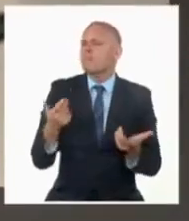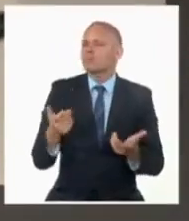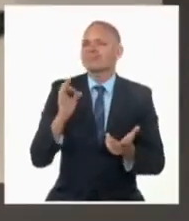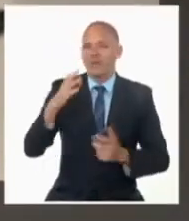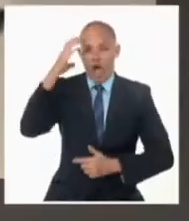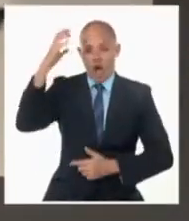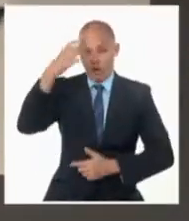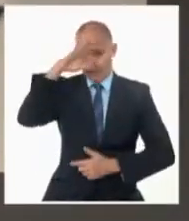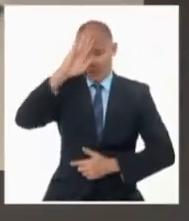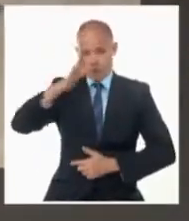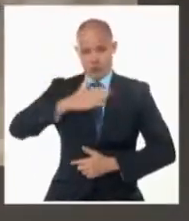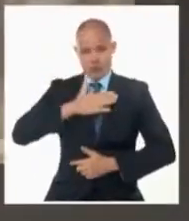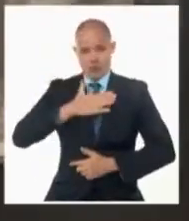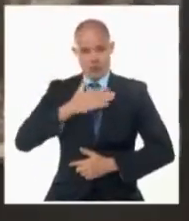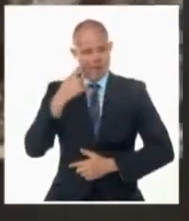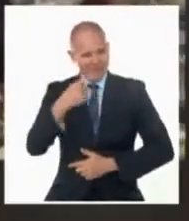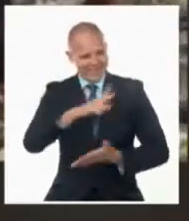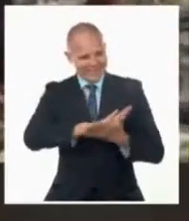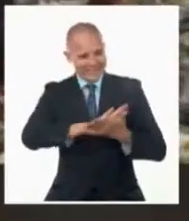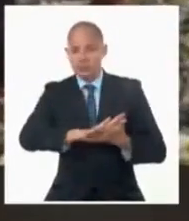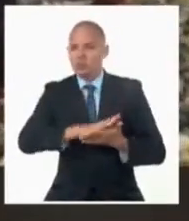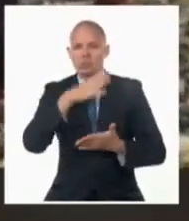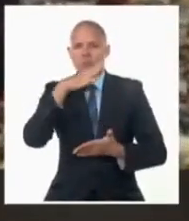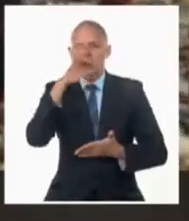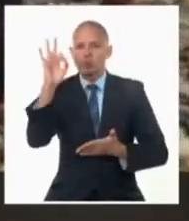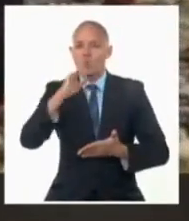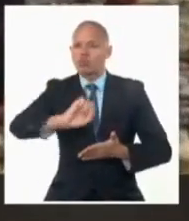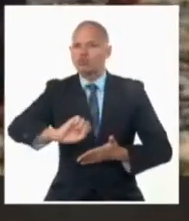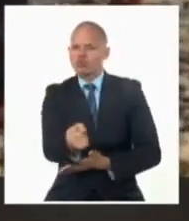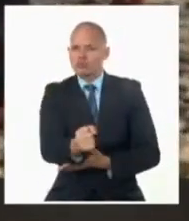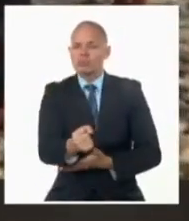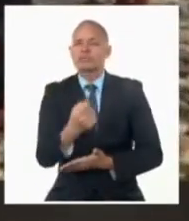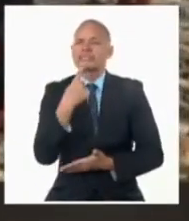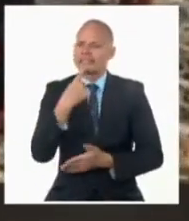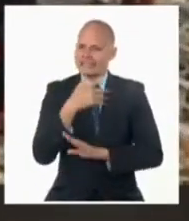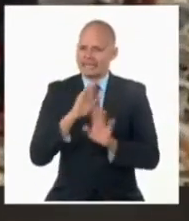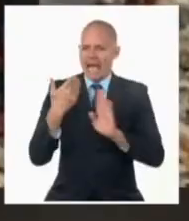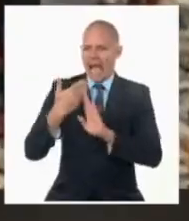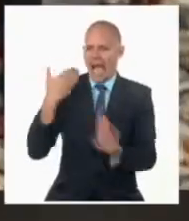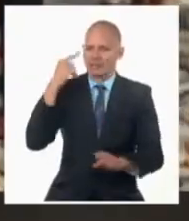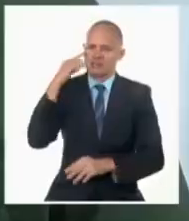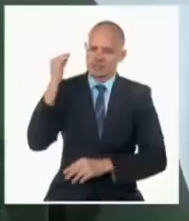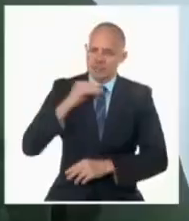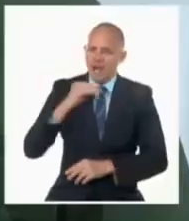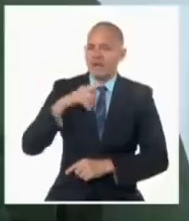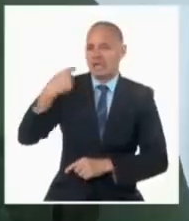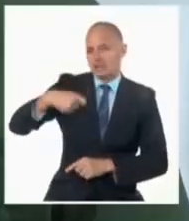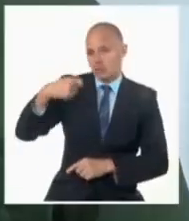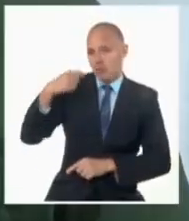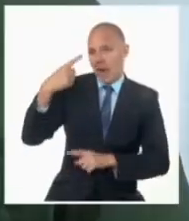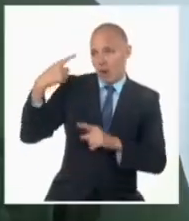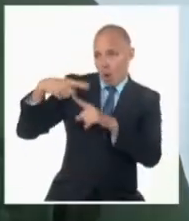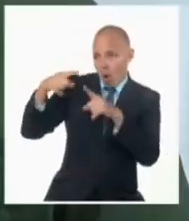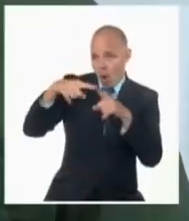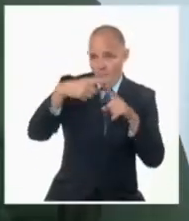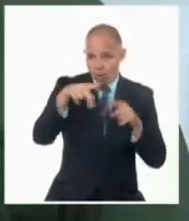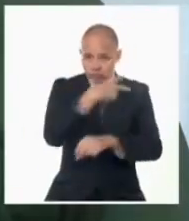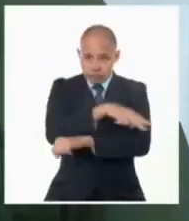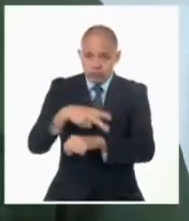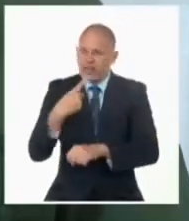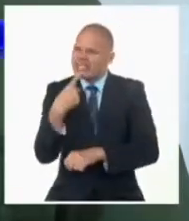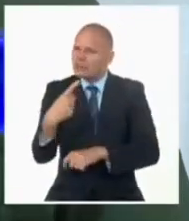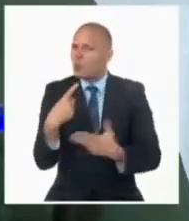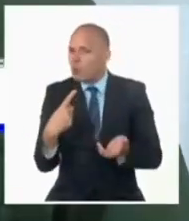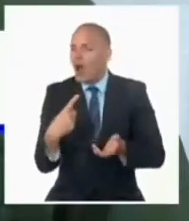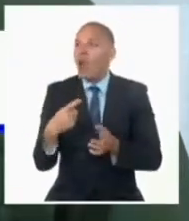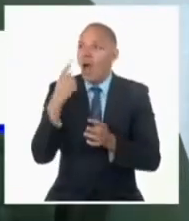La justicia cubana reconoce los antecedentes penales dictados por tribunales extranjeros. En consecuencia,